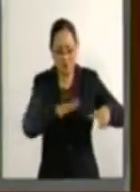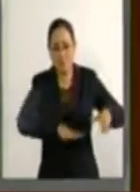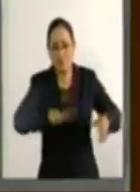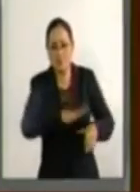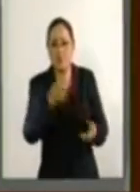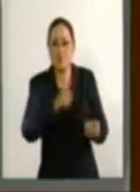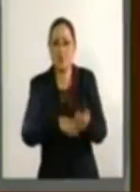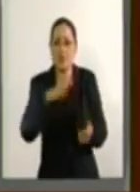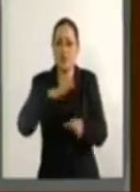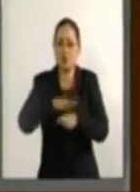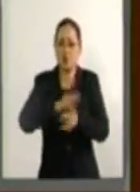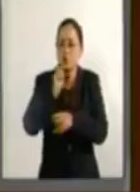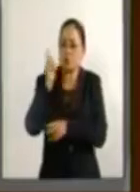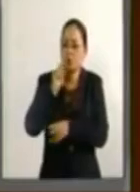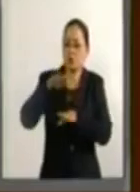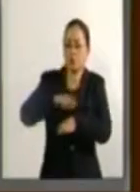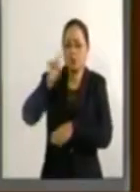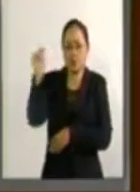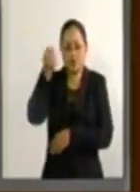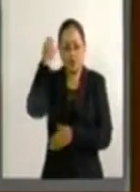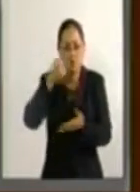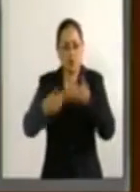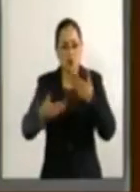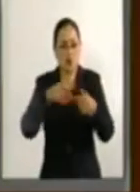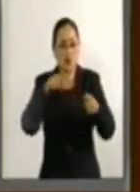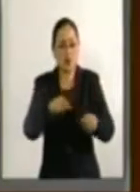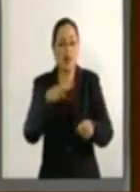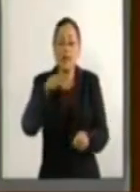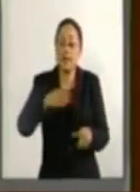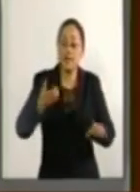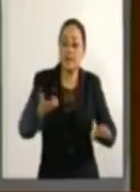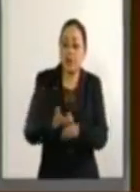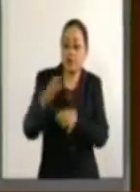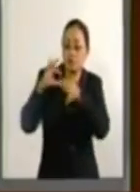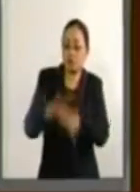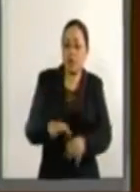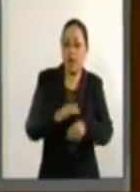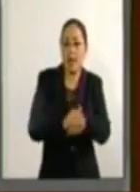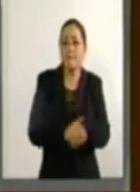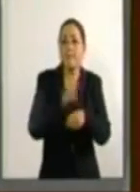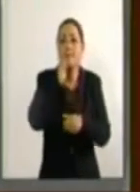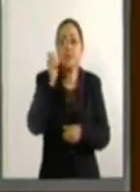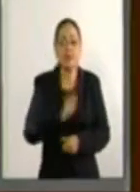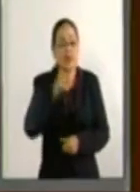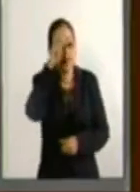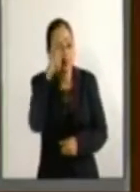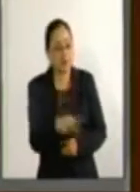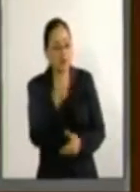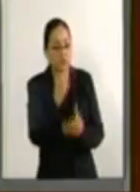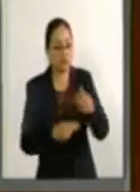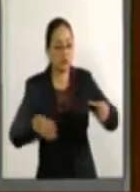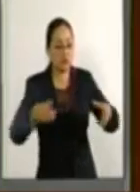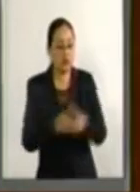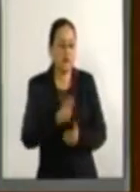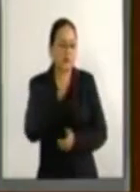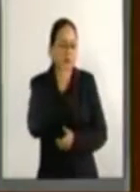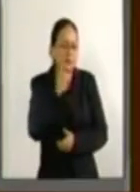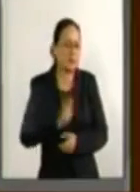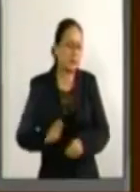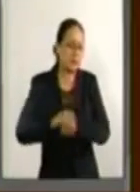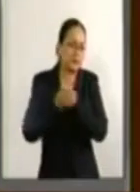punta. Y además es un estado amigo de México, entrañablemente amigo de